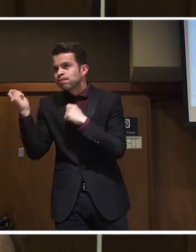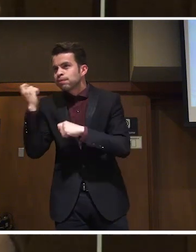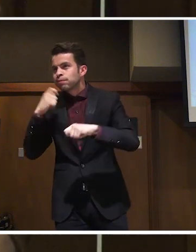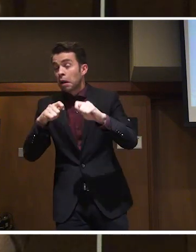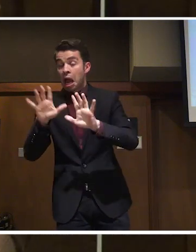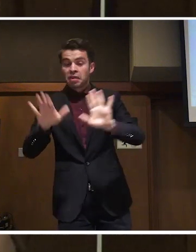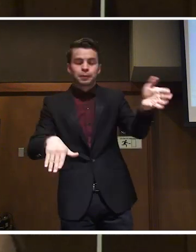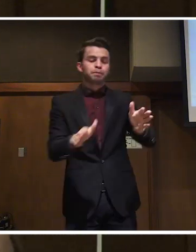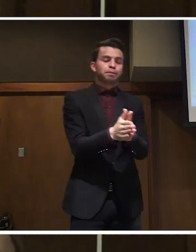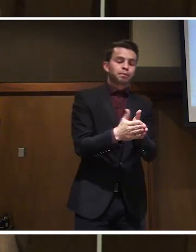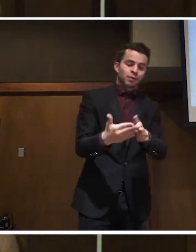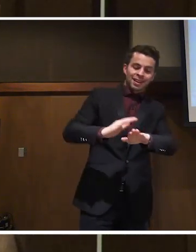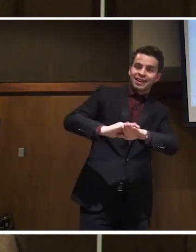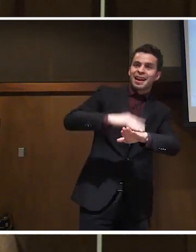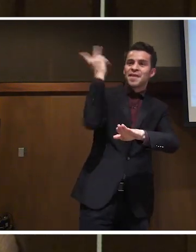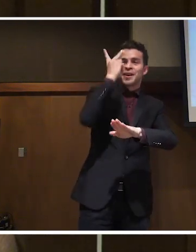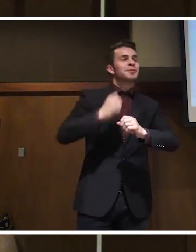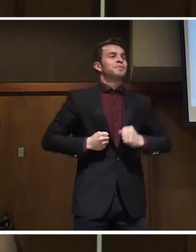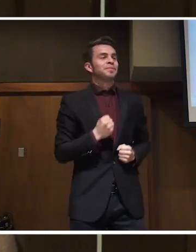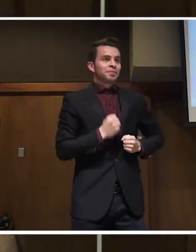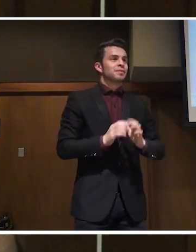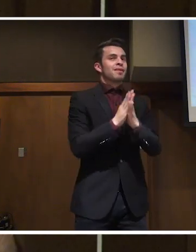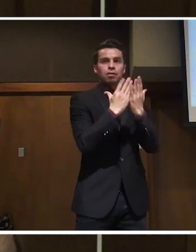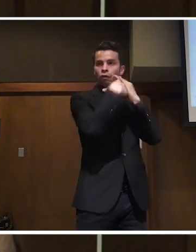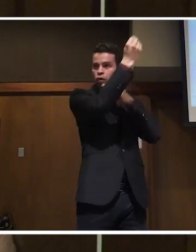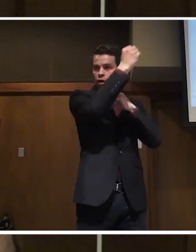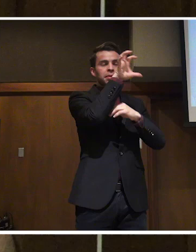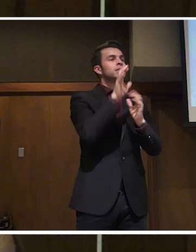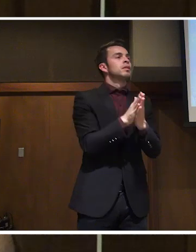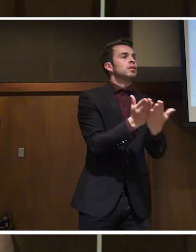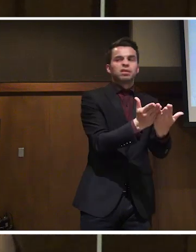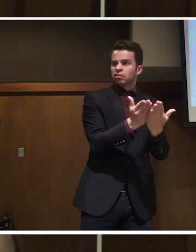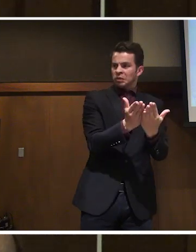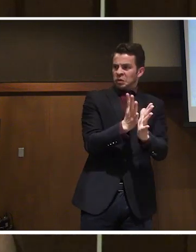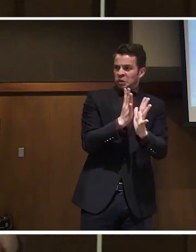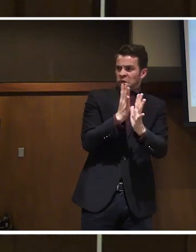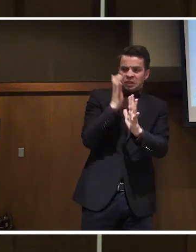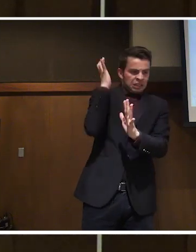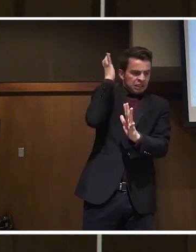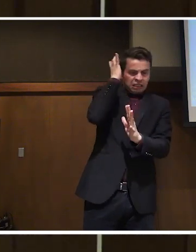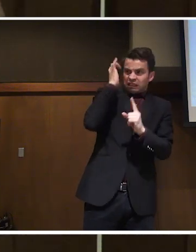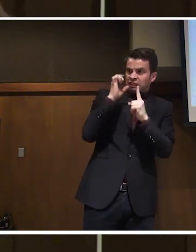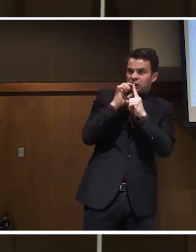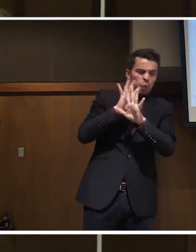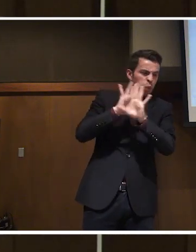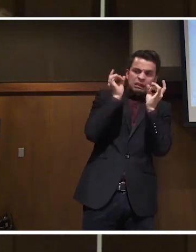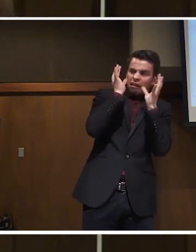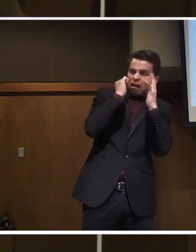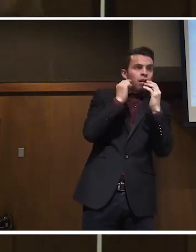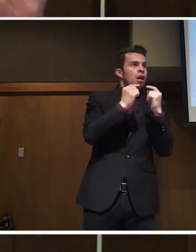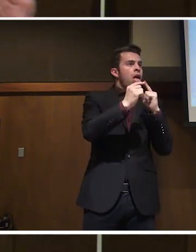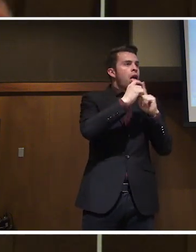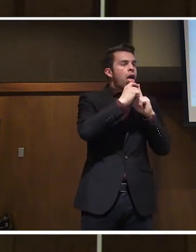ese pasaporte verde y los trataban mal. Los colombianos nos identificamos como un poco por rechazo a